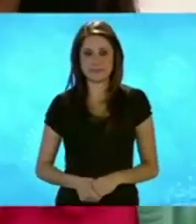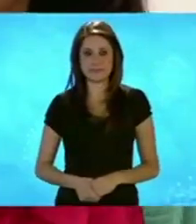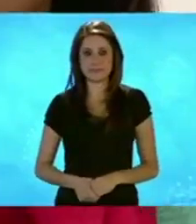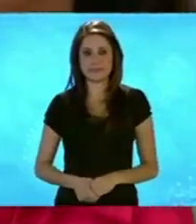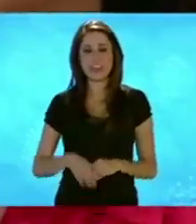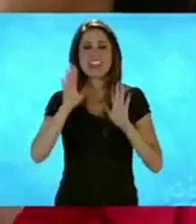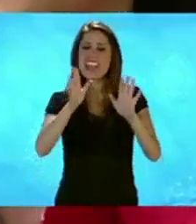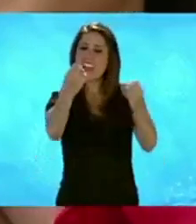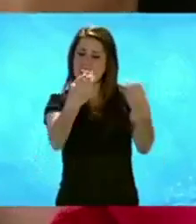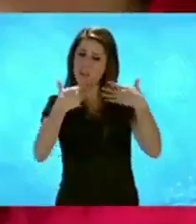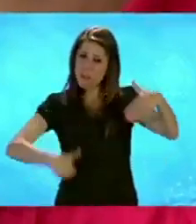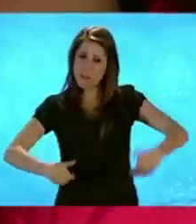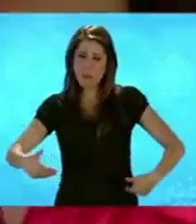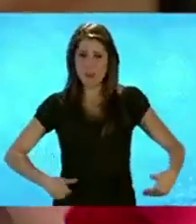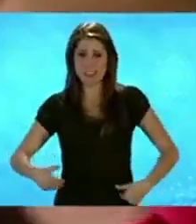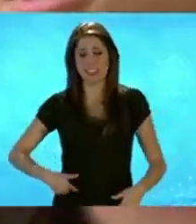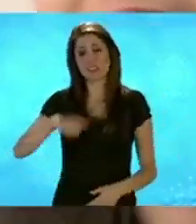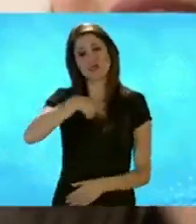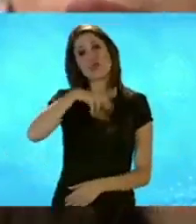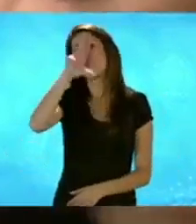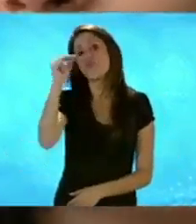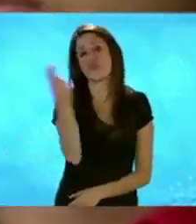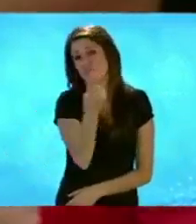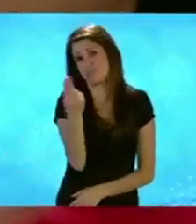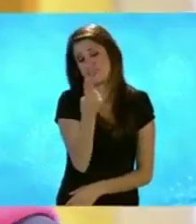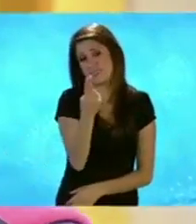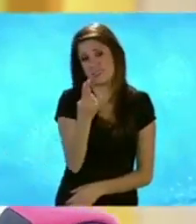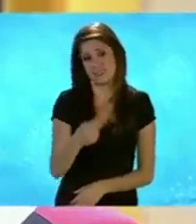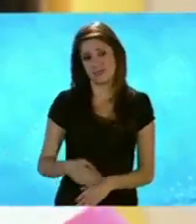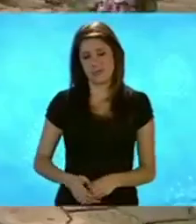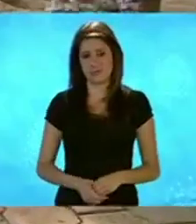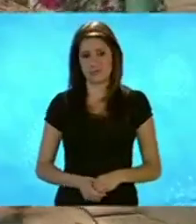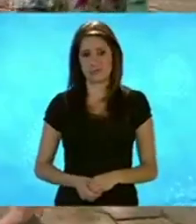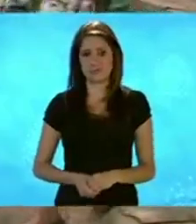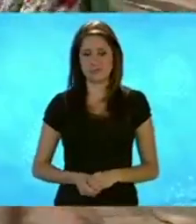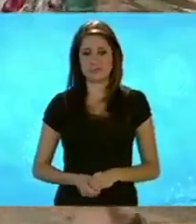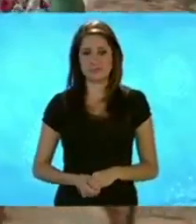¿verdad? Ya deja de molestar y para que veas que no los utilizo.